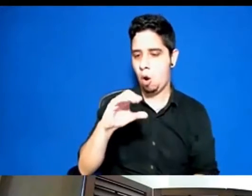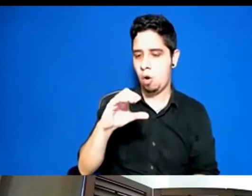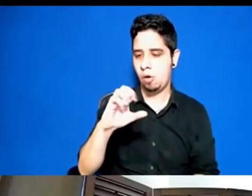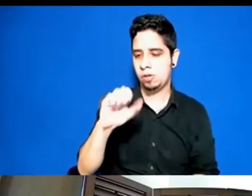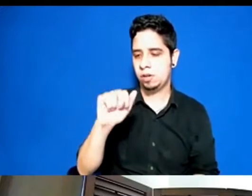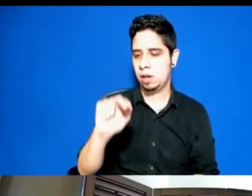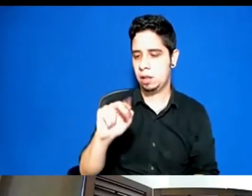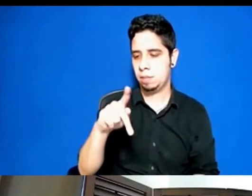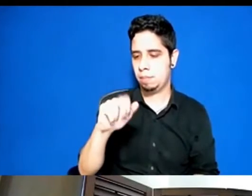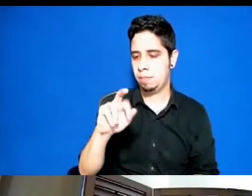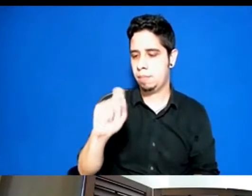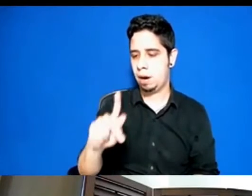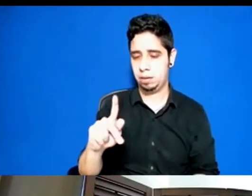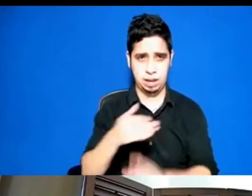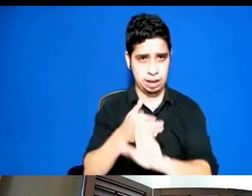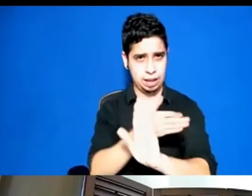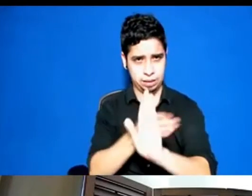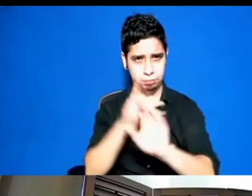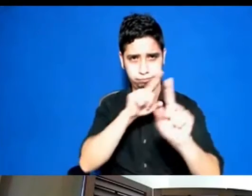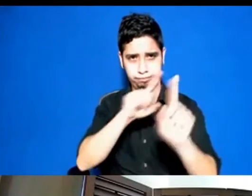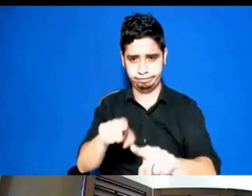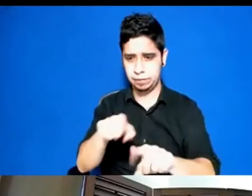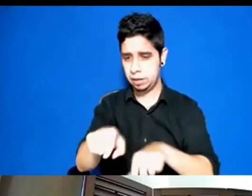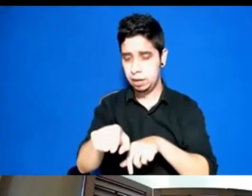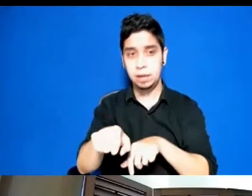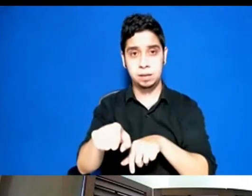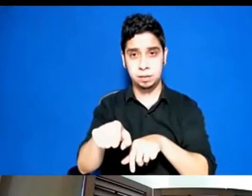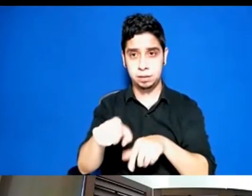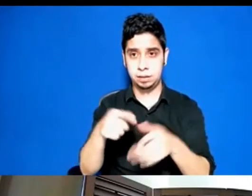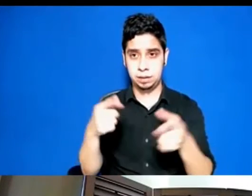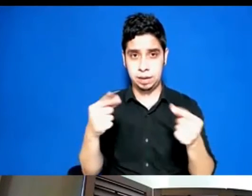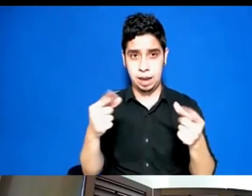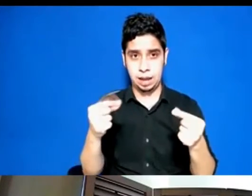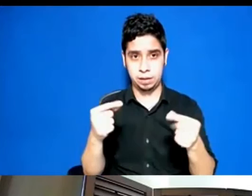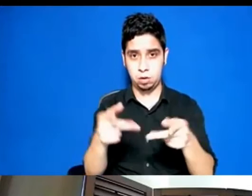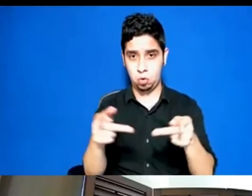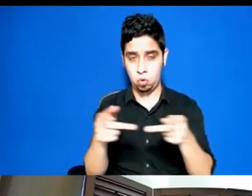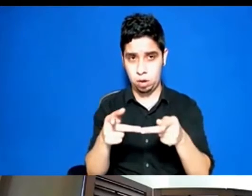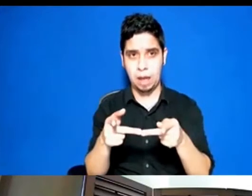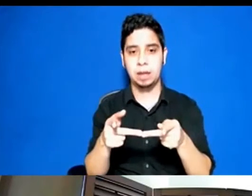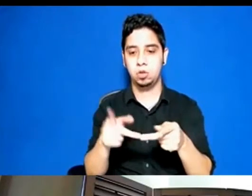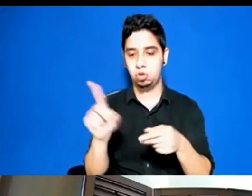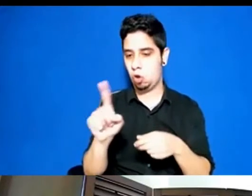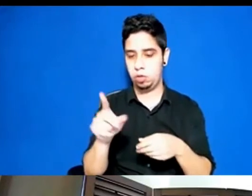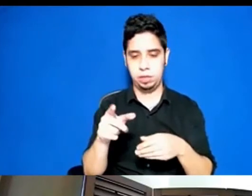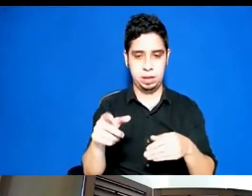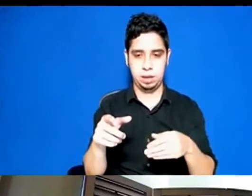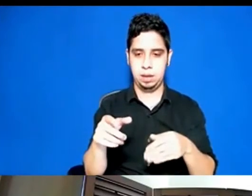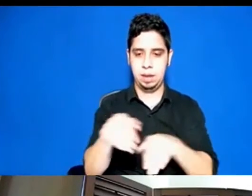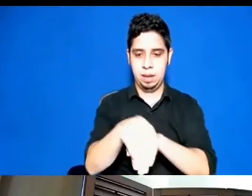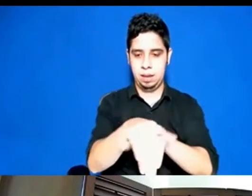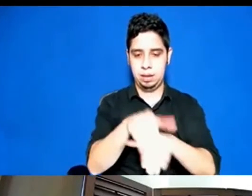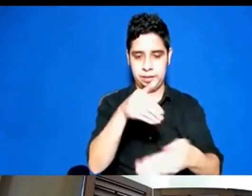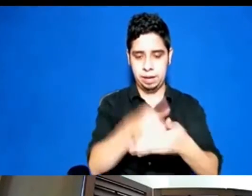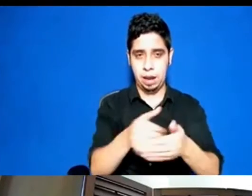¿no?, previamente, y se acercan, ¿no?, los nidos, y mi